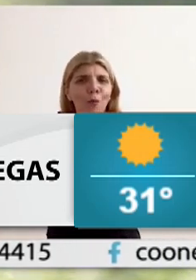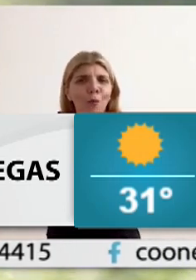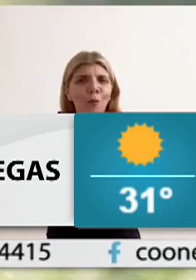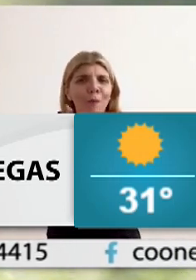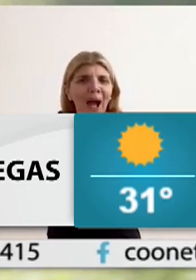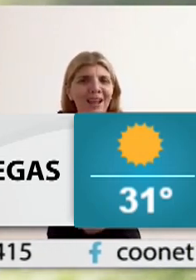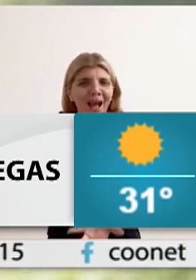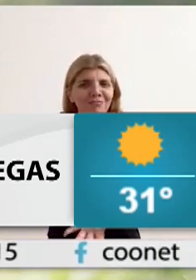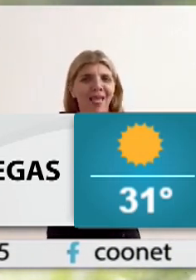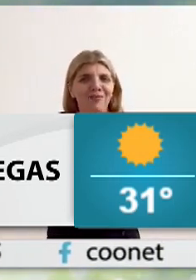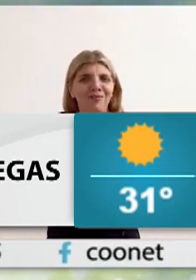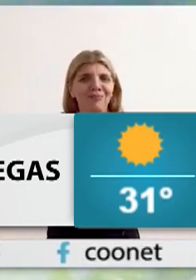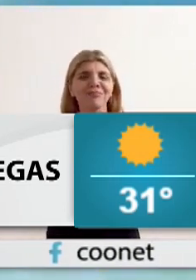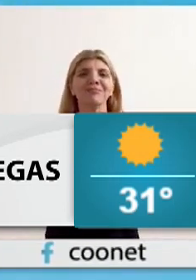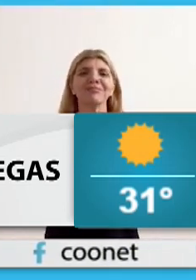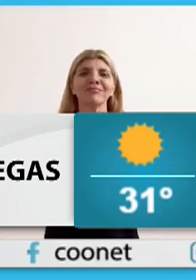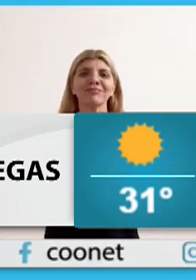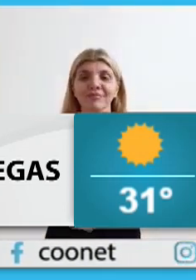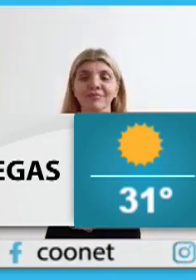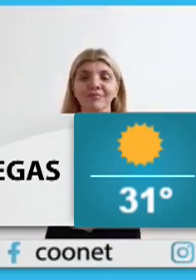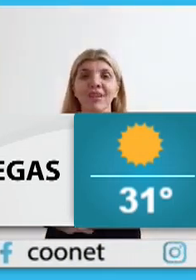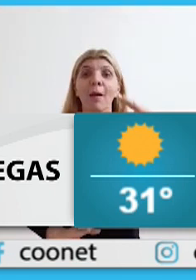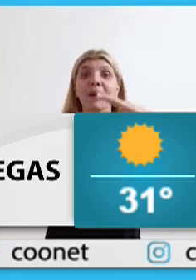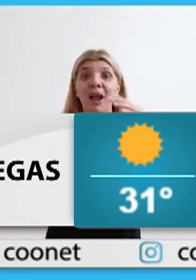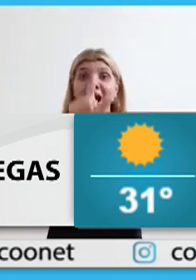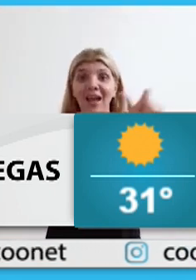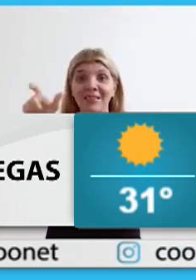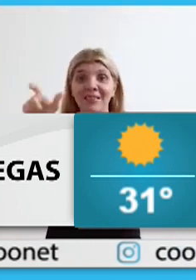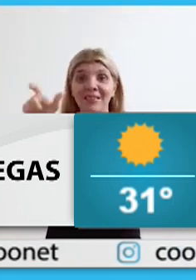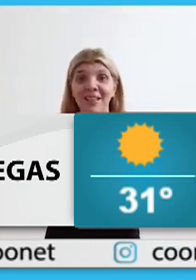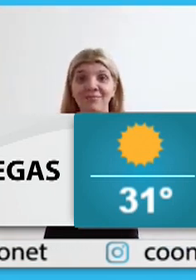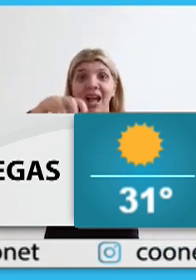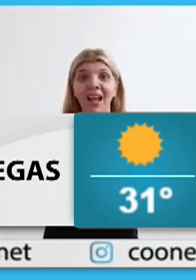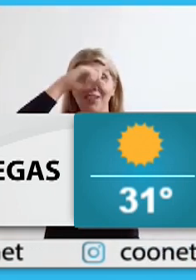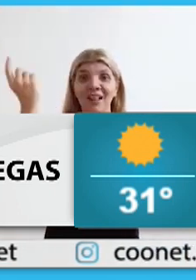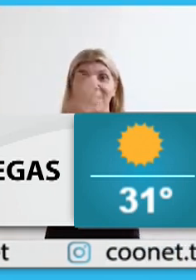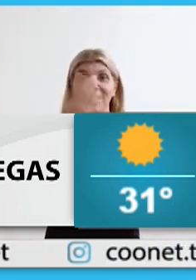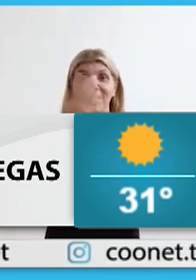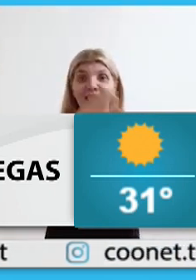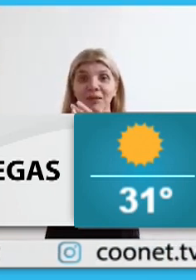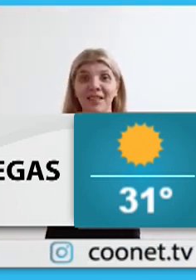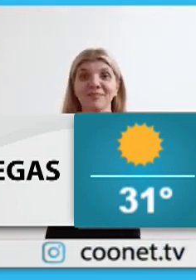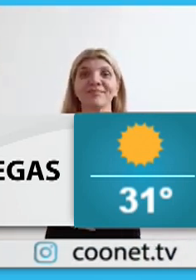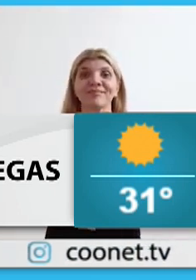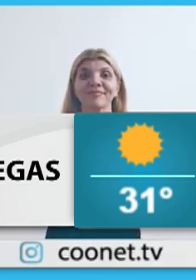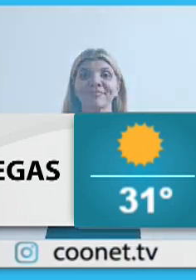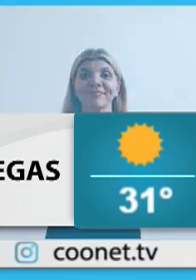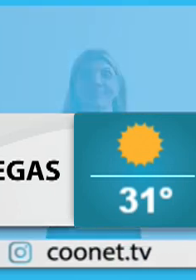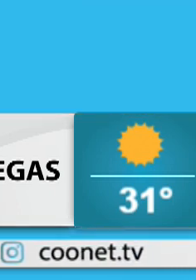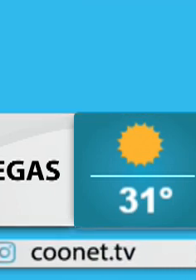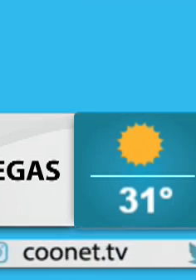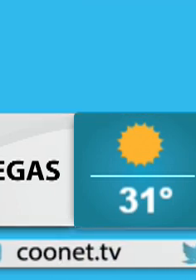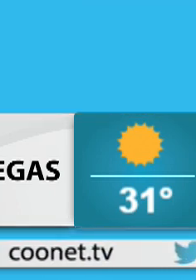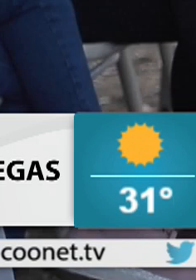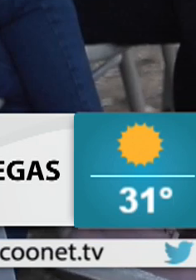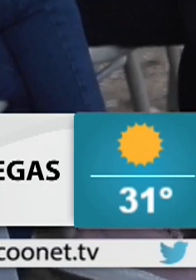nos ayudó en la difusión y la gente lo conoció y confiaron en nosotros en que no le íbamos a fallar, digamos. Claro, claro. Y después